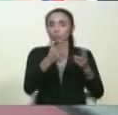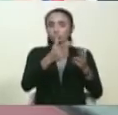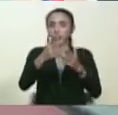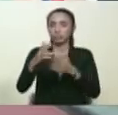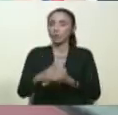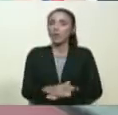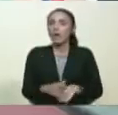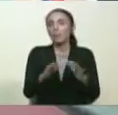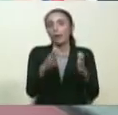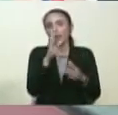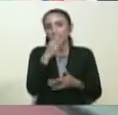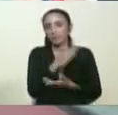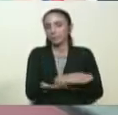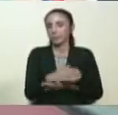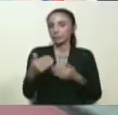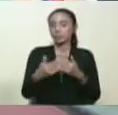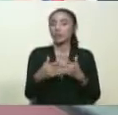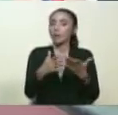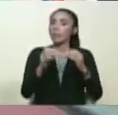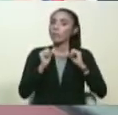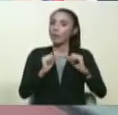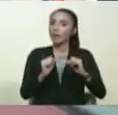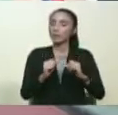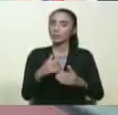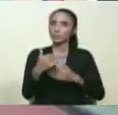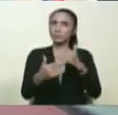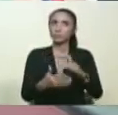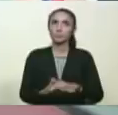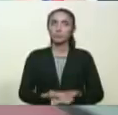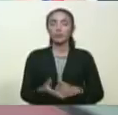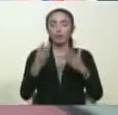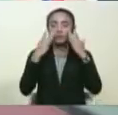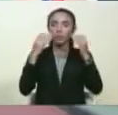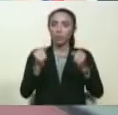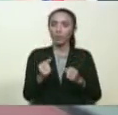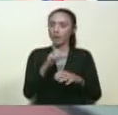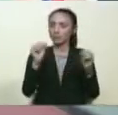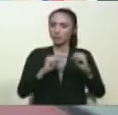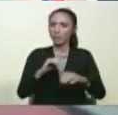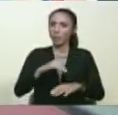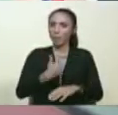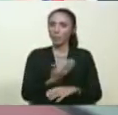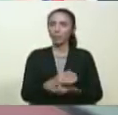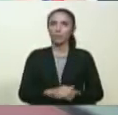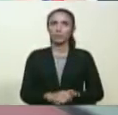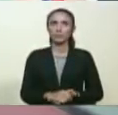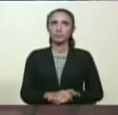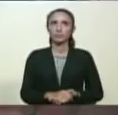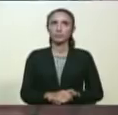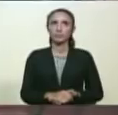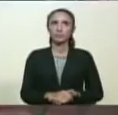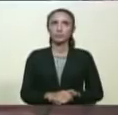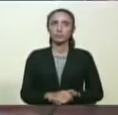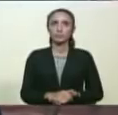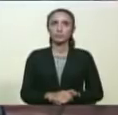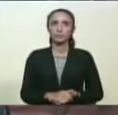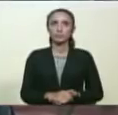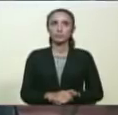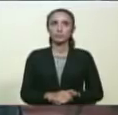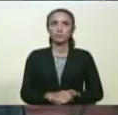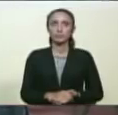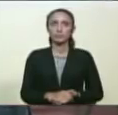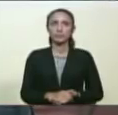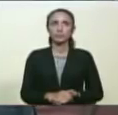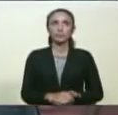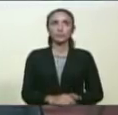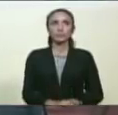pueblo todos los días. Los vamos a vencer, compatriotas, tengan la seguridad. Tengo el plan para vencerlos. Y en toda